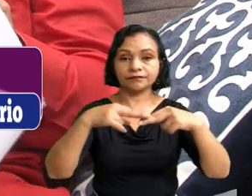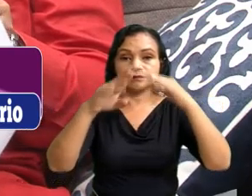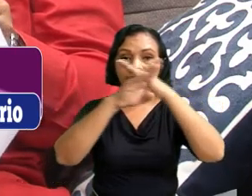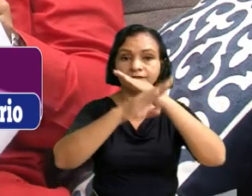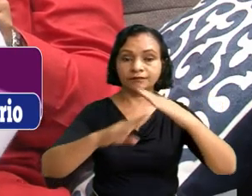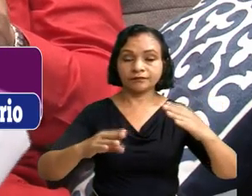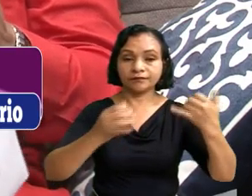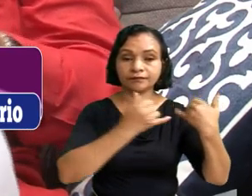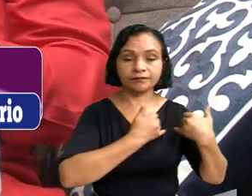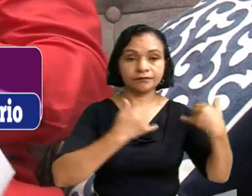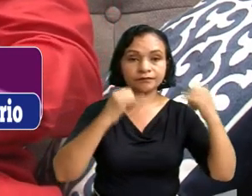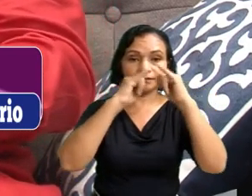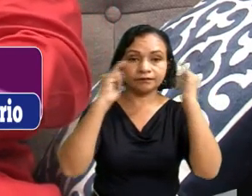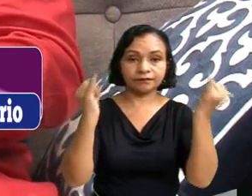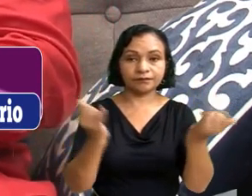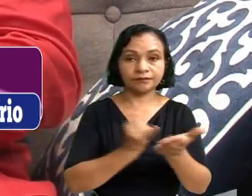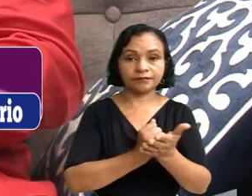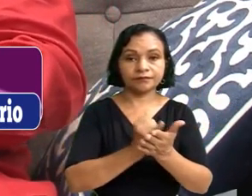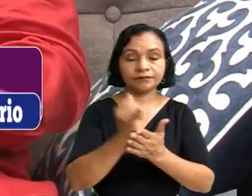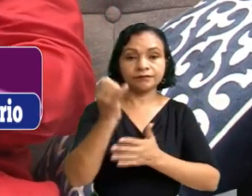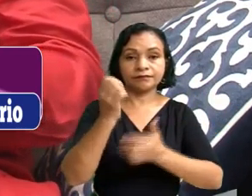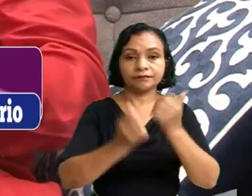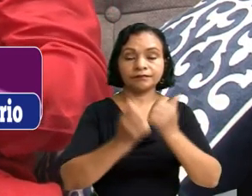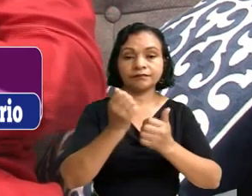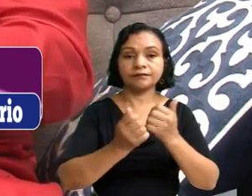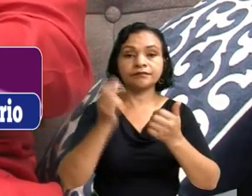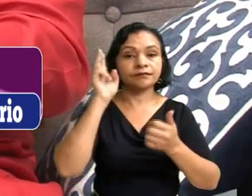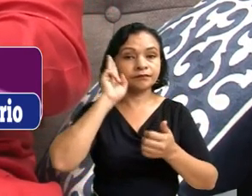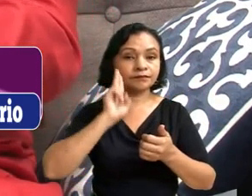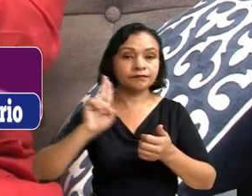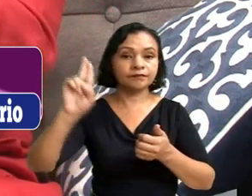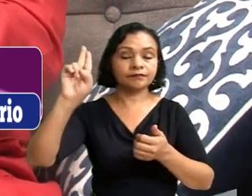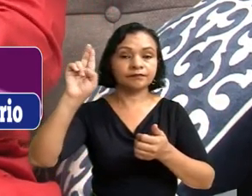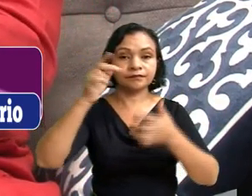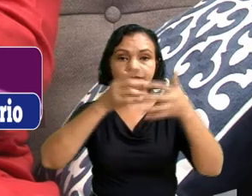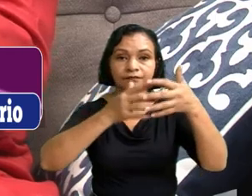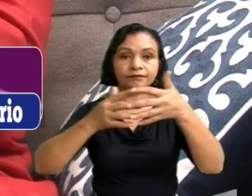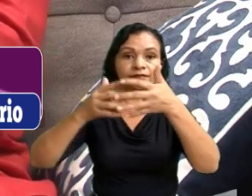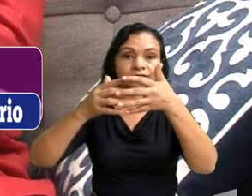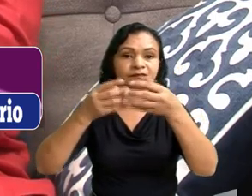instituto internacional de investigaciones de conflictos de la universidad de buster